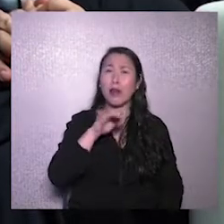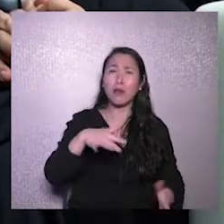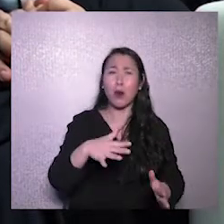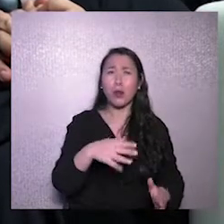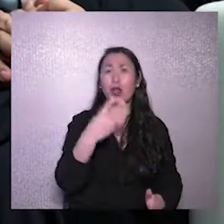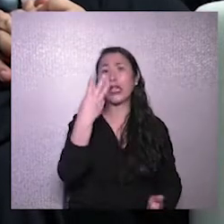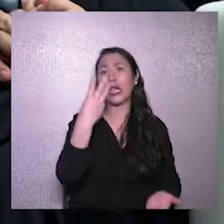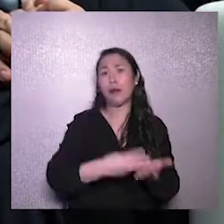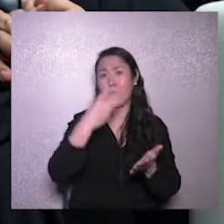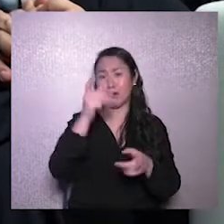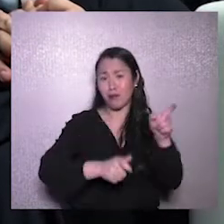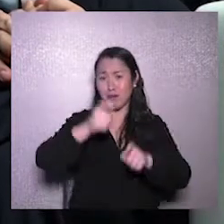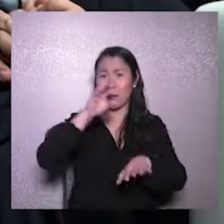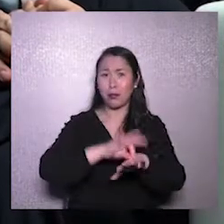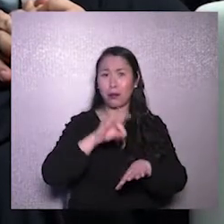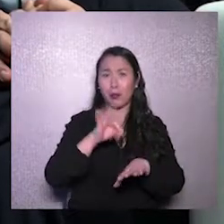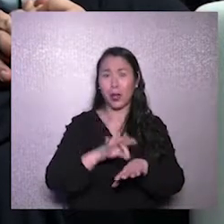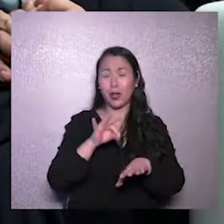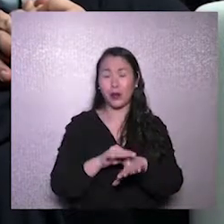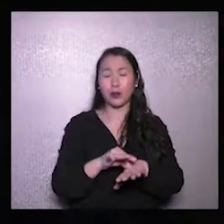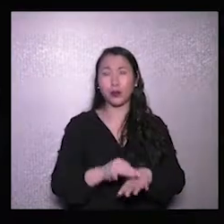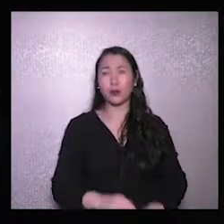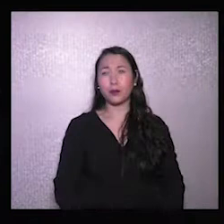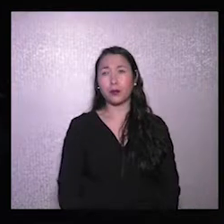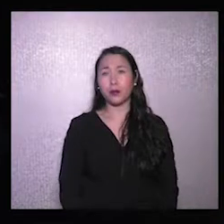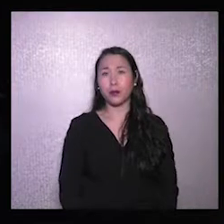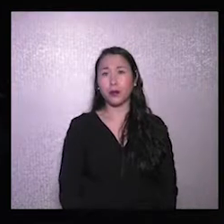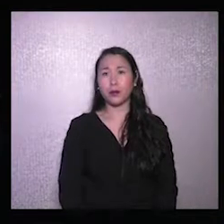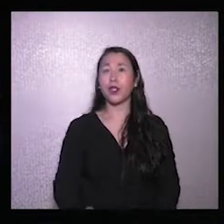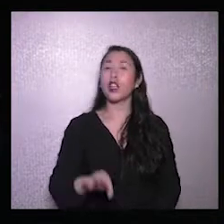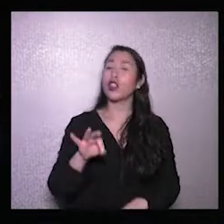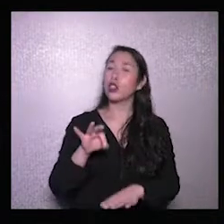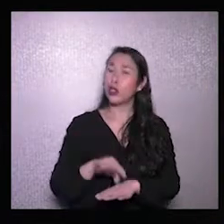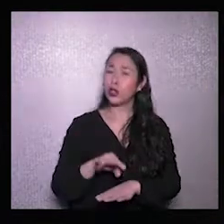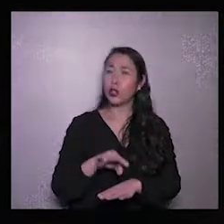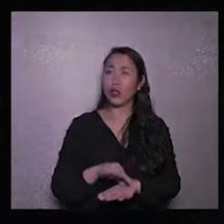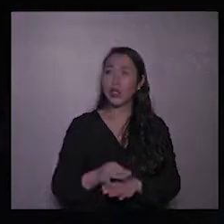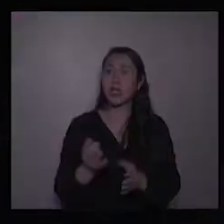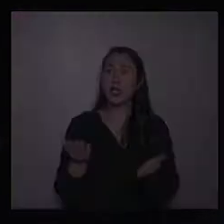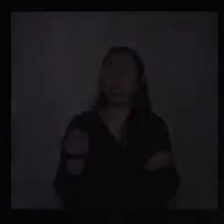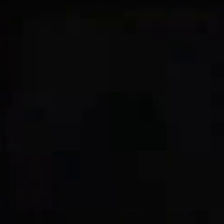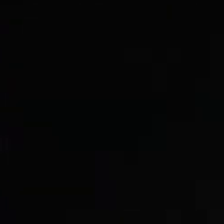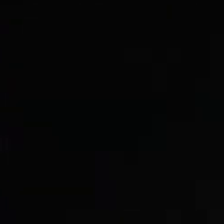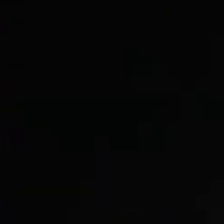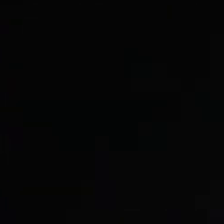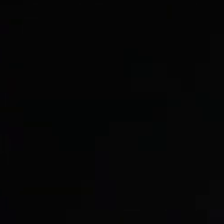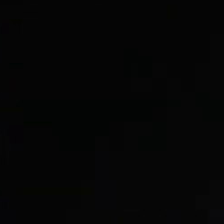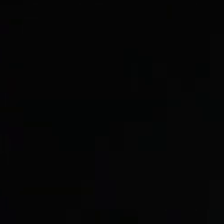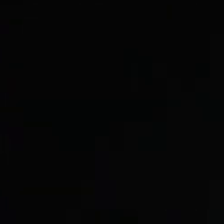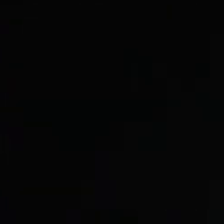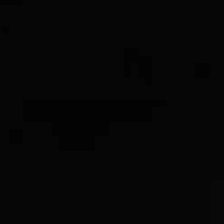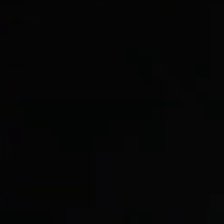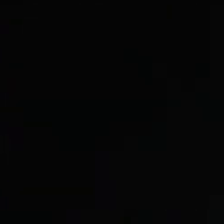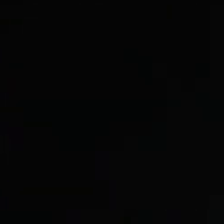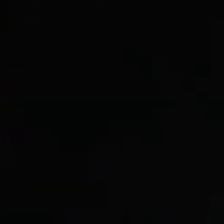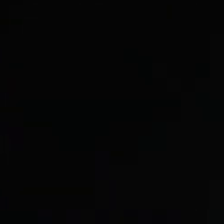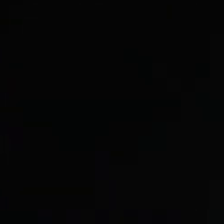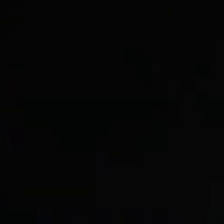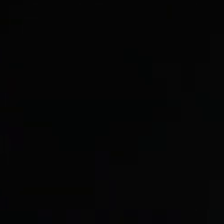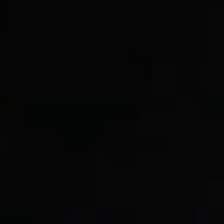3.000 médicos respecto a la dotación existente. Doctor García, se ve necesidades ilimitadas, recursos escasos. ¿Cuáles serían las